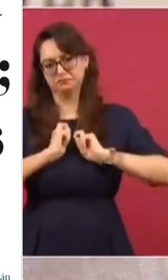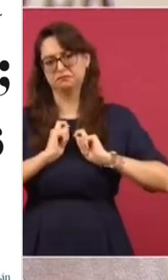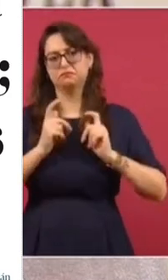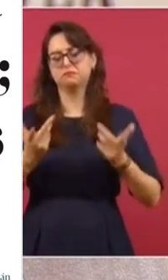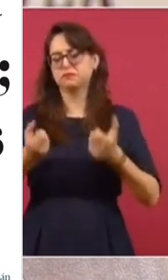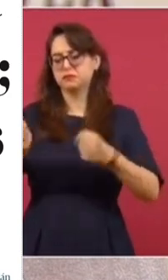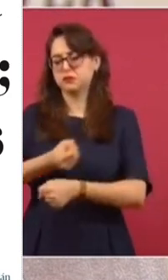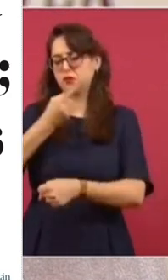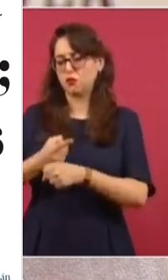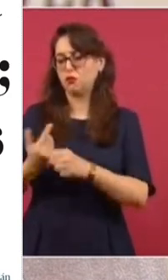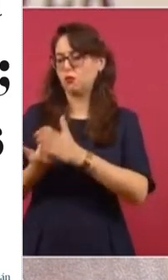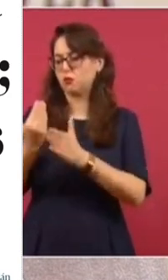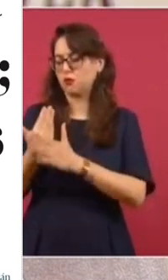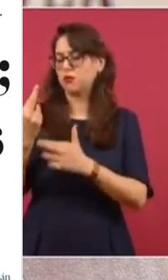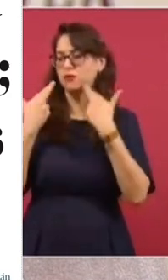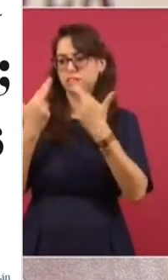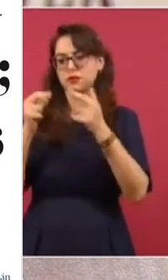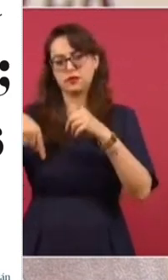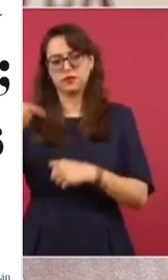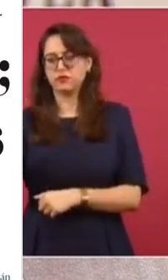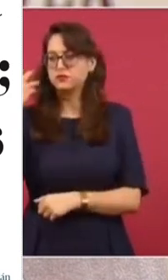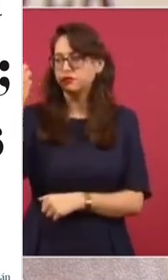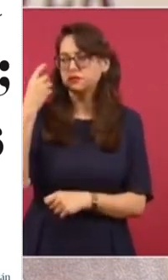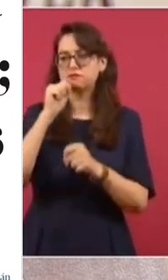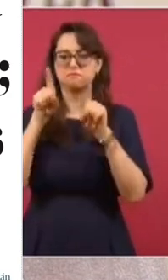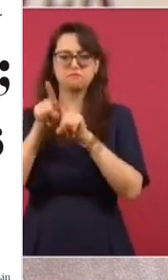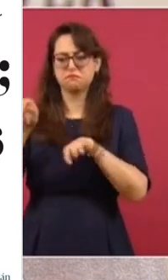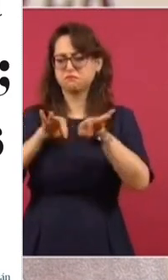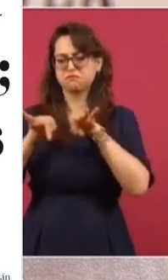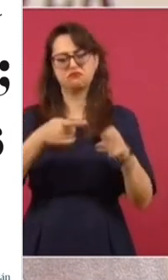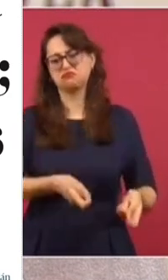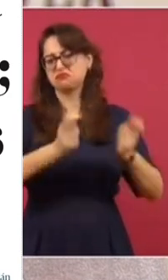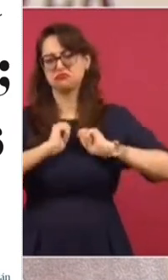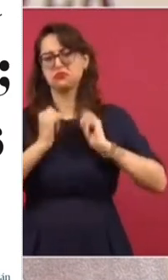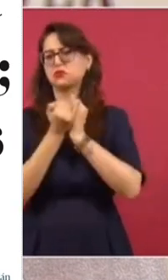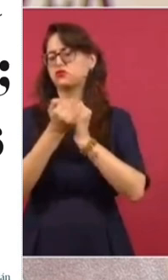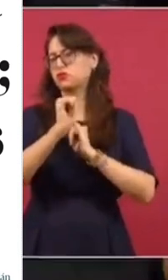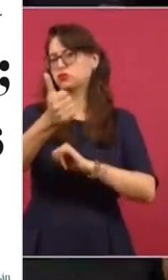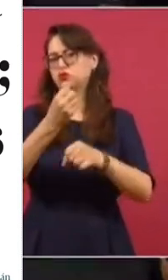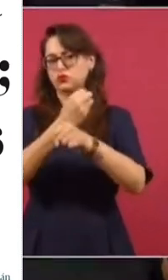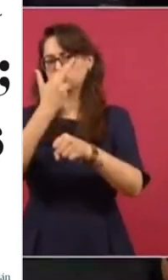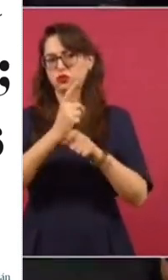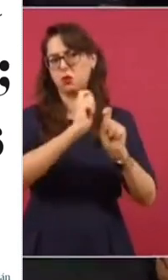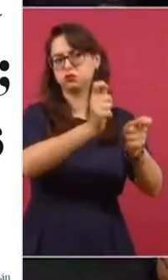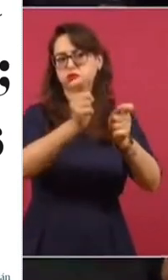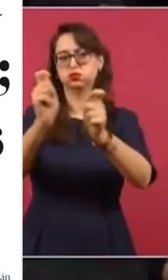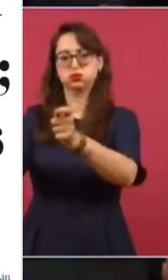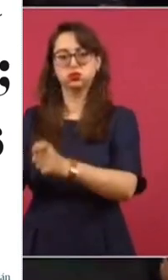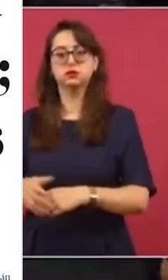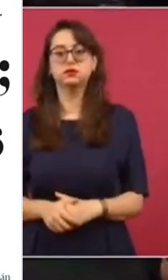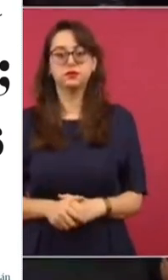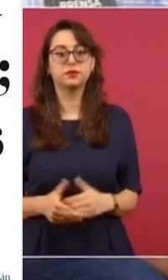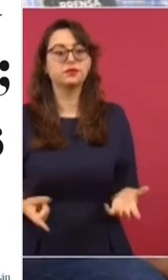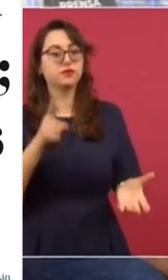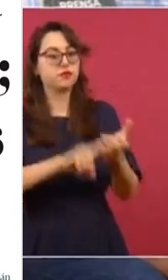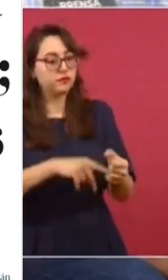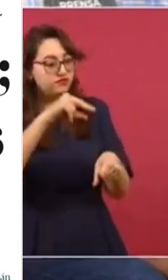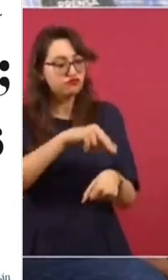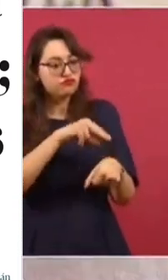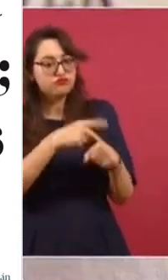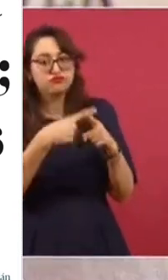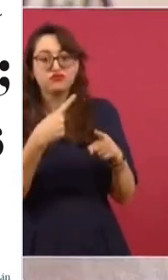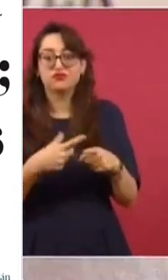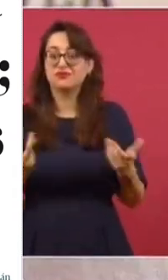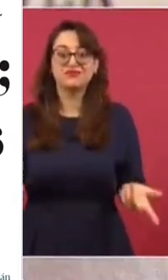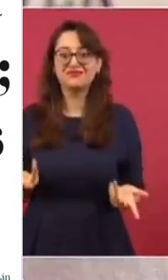reuniones de seguridad, en la mañanera, que atendamos algunos asuntos de agenda, como ha encargado a diversos secretarios que ¿Quiénes atienden. Son sus médicos tratantes o su médico